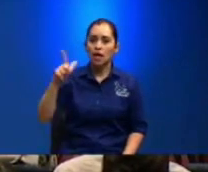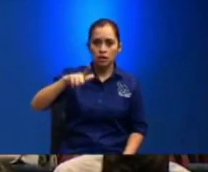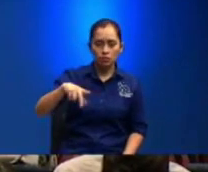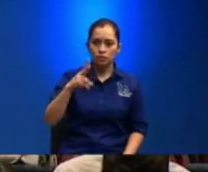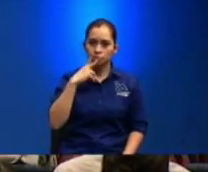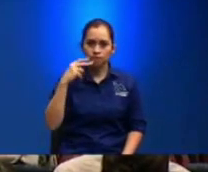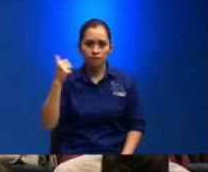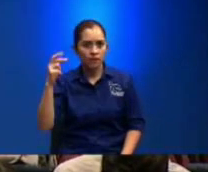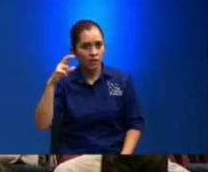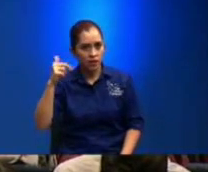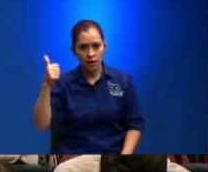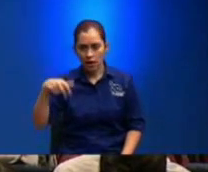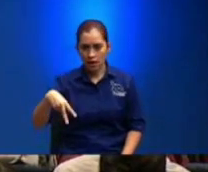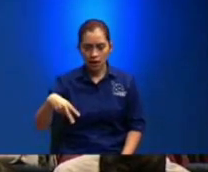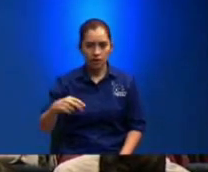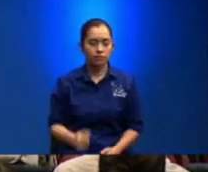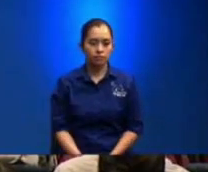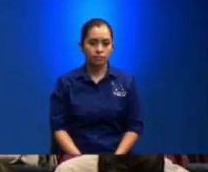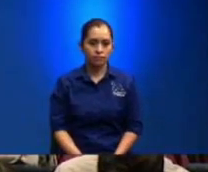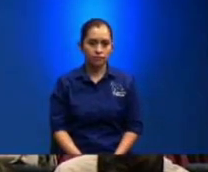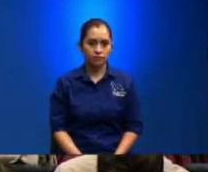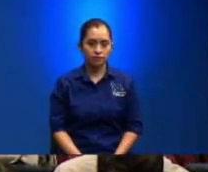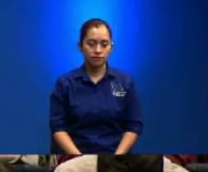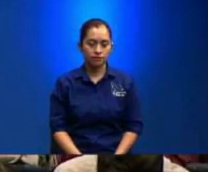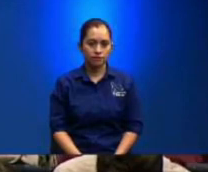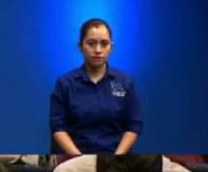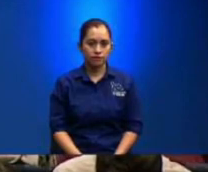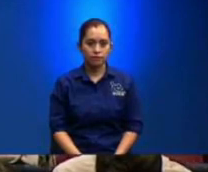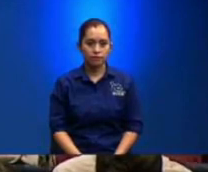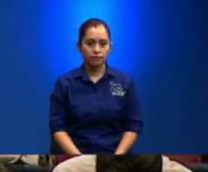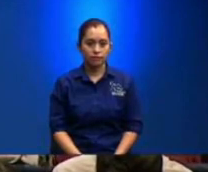babilonia ni es obama ni de egipto